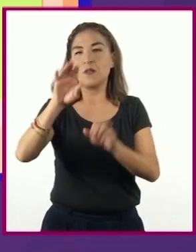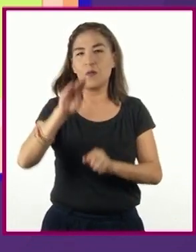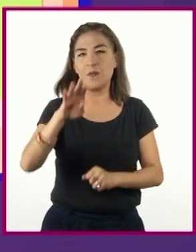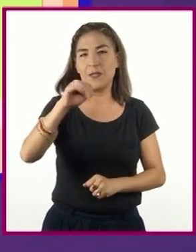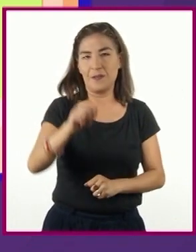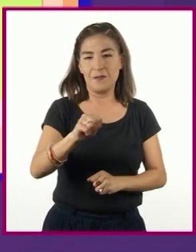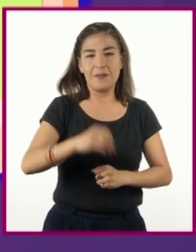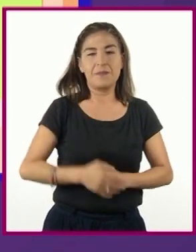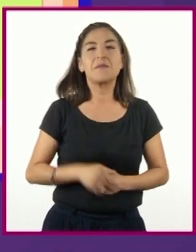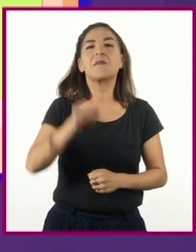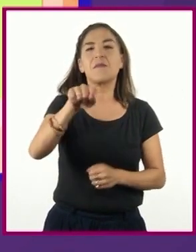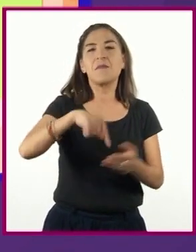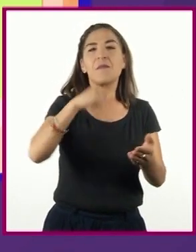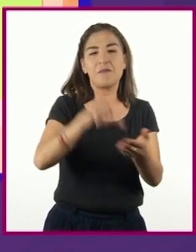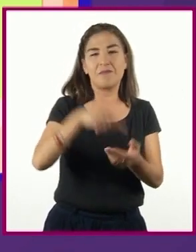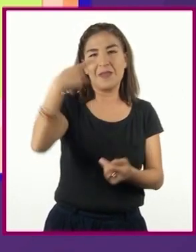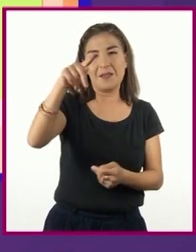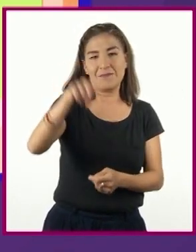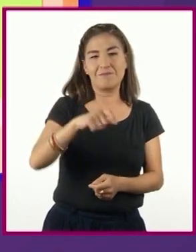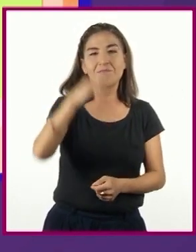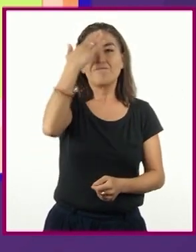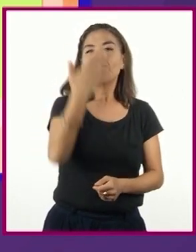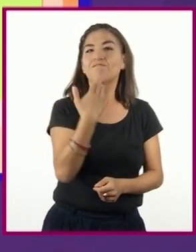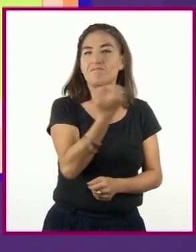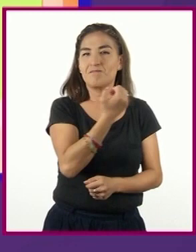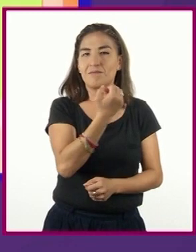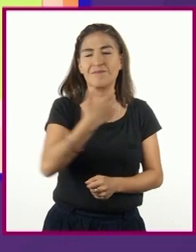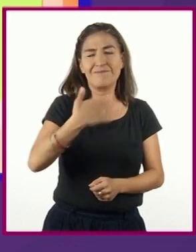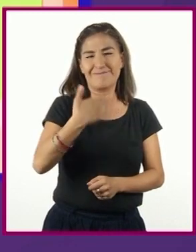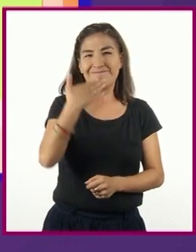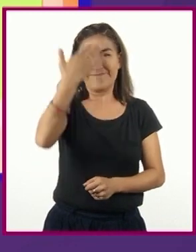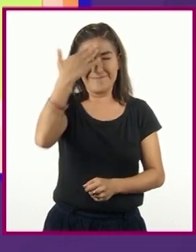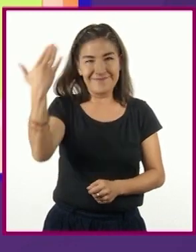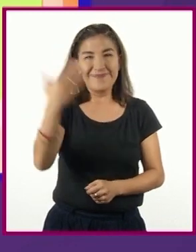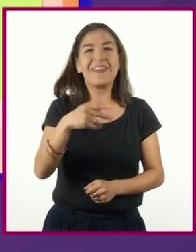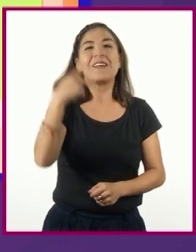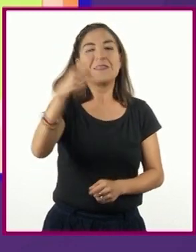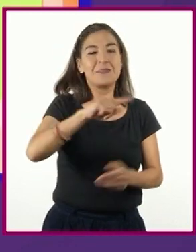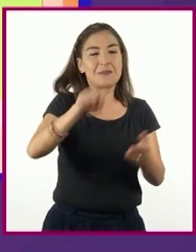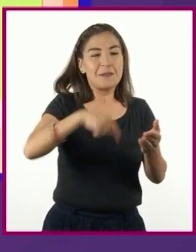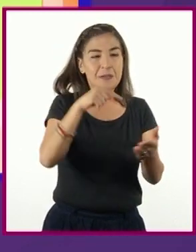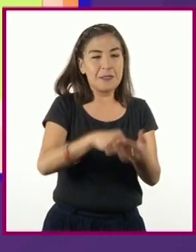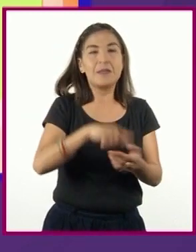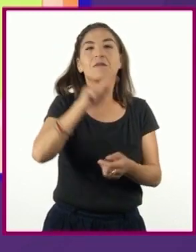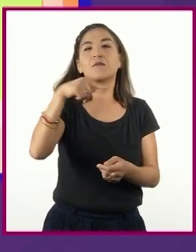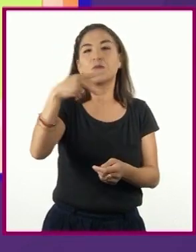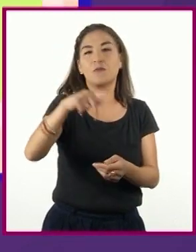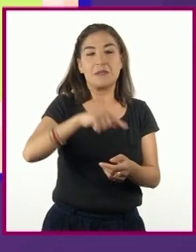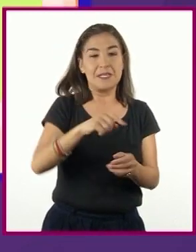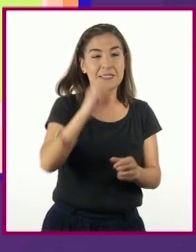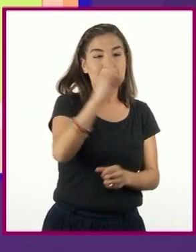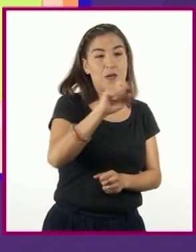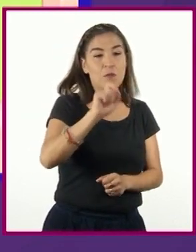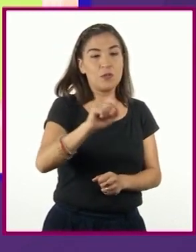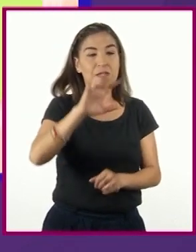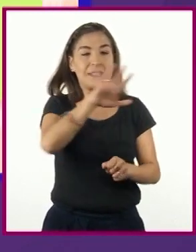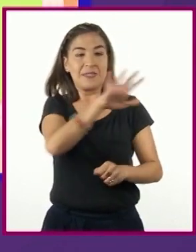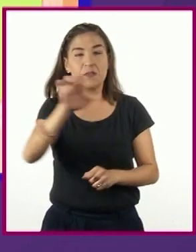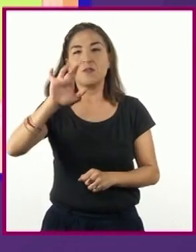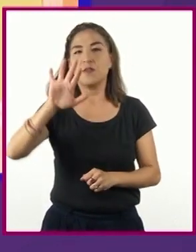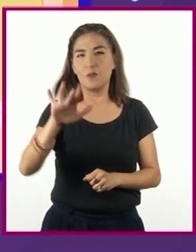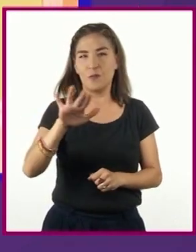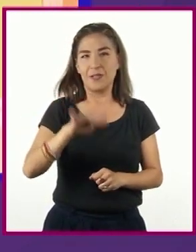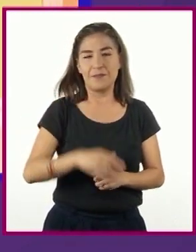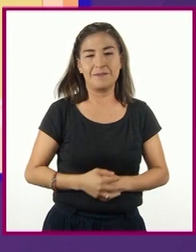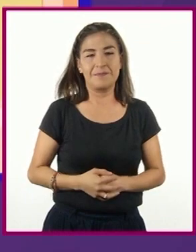0.699. Es el caso de Pakistán, que tiene lugar 147 en el mundo, con